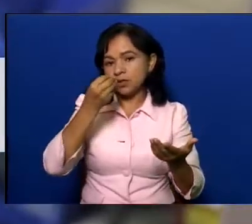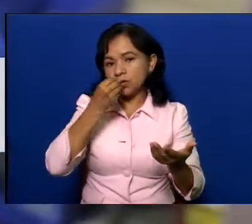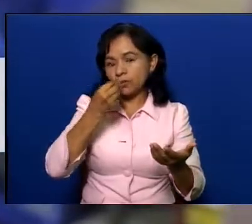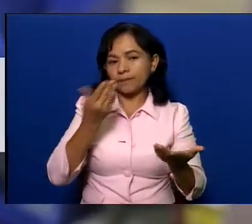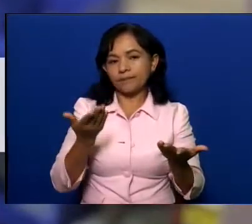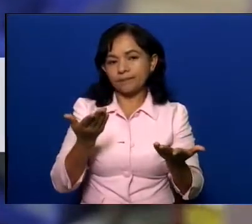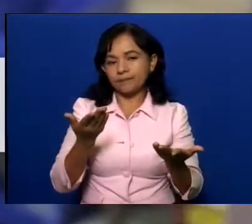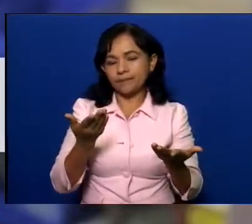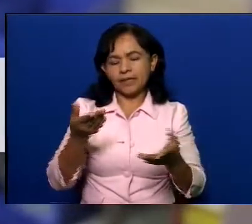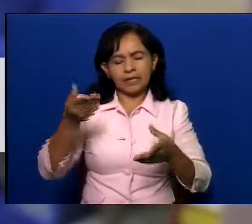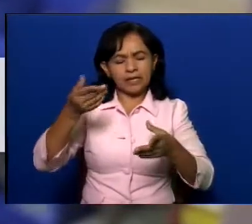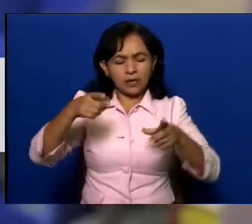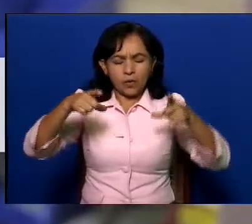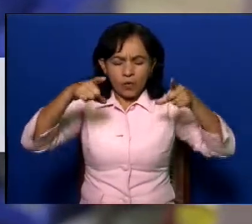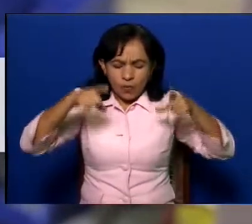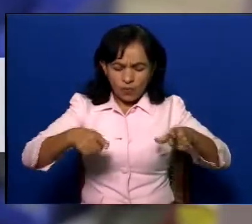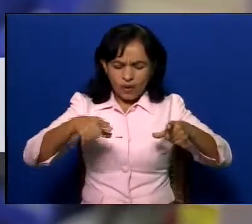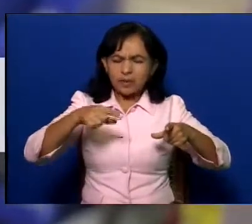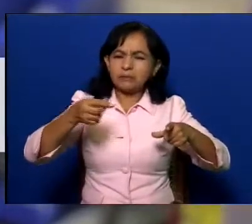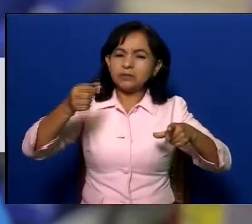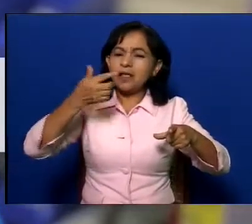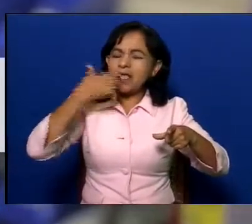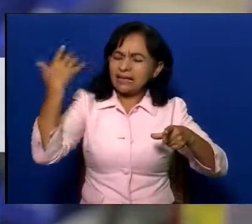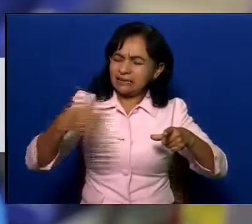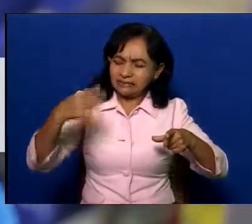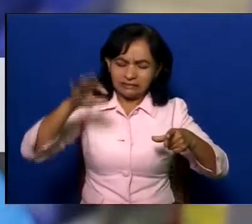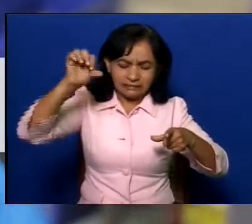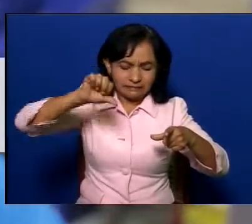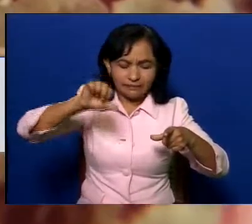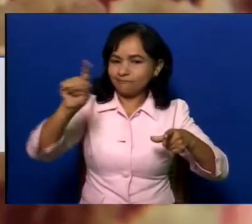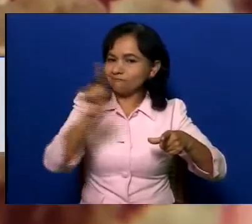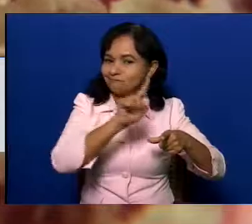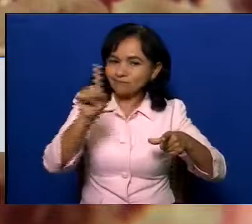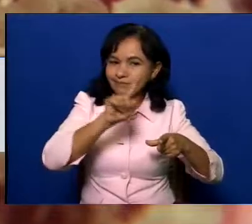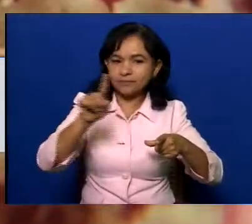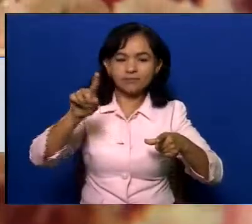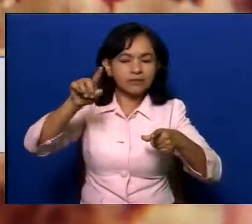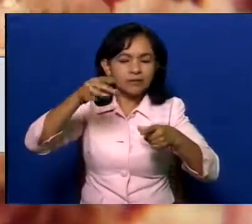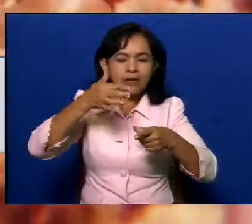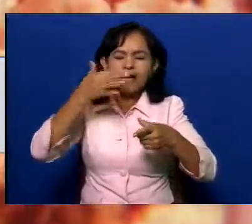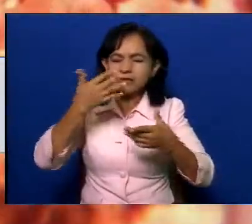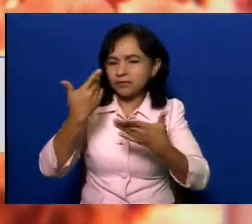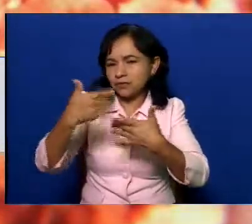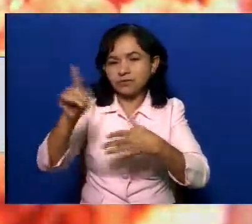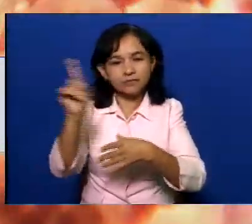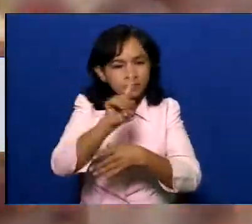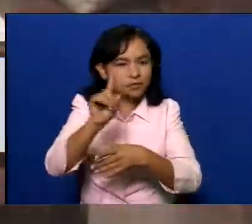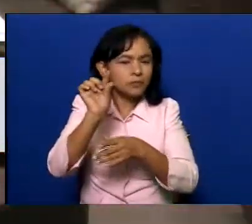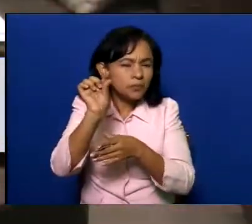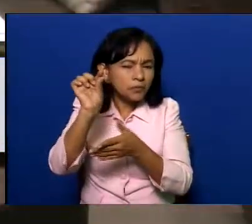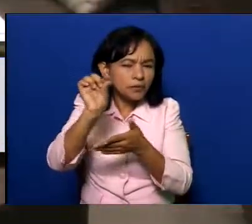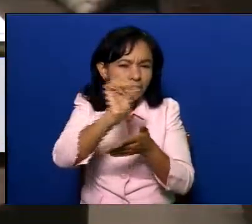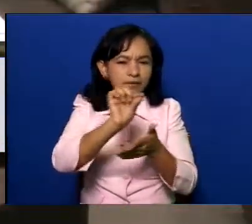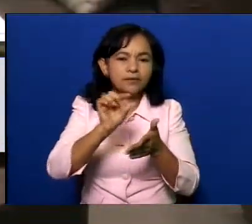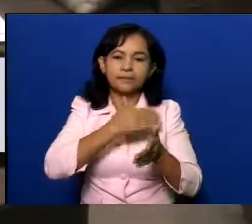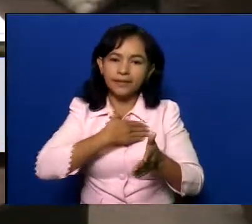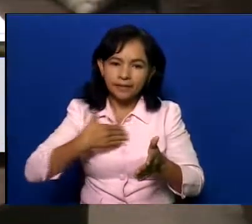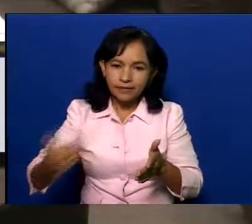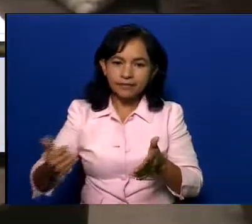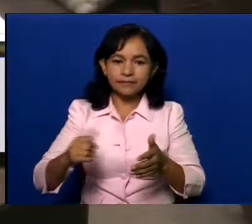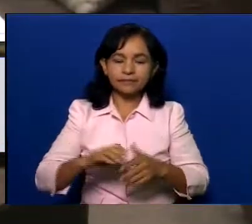con tantos condimentos, no con tanto chile, ayuda a protegerse contra esos problemas de salud.